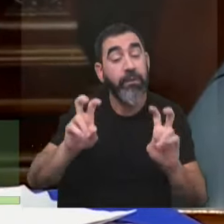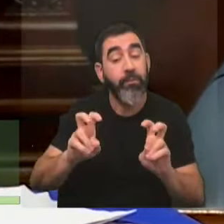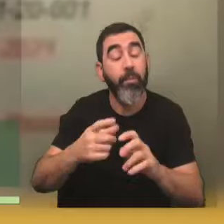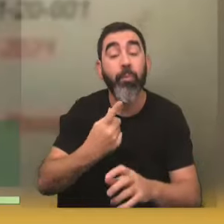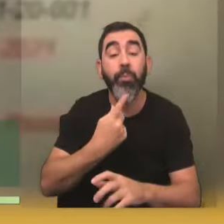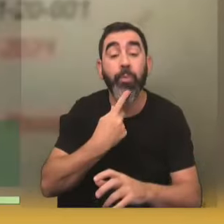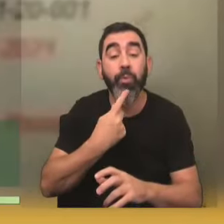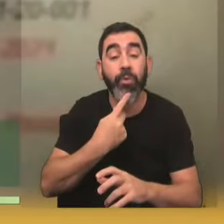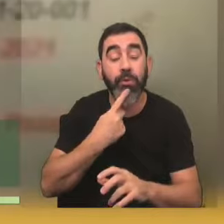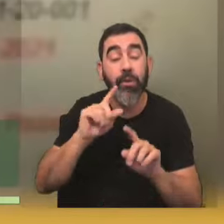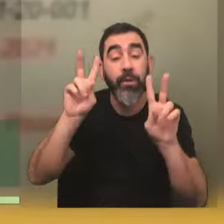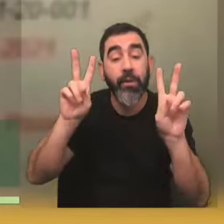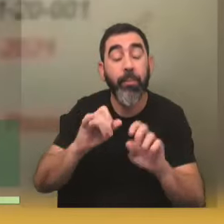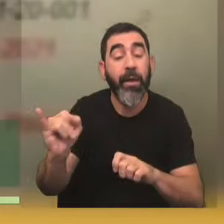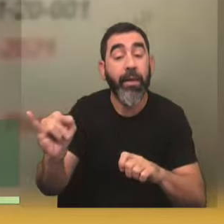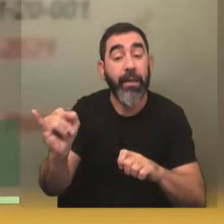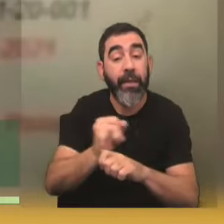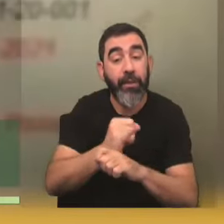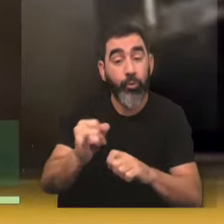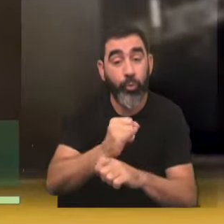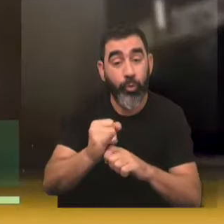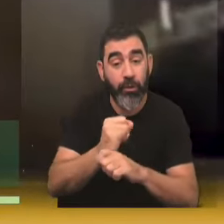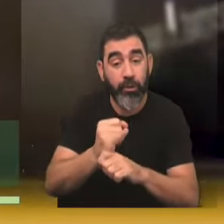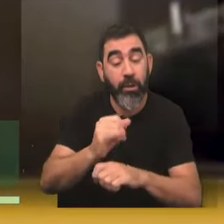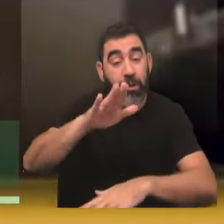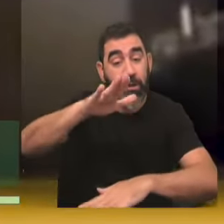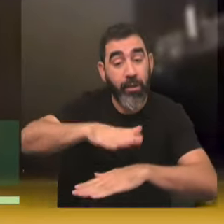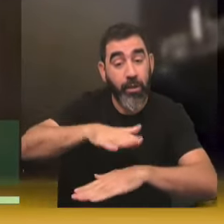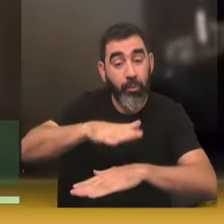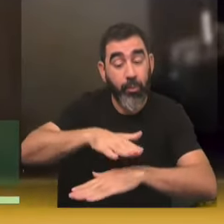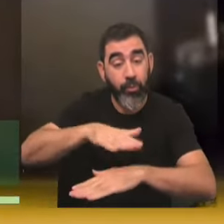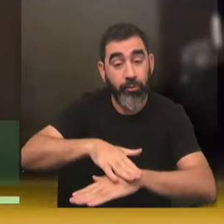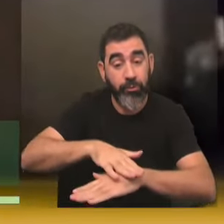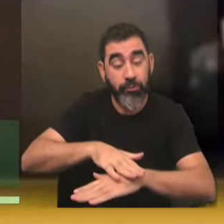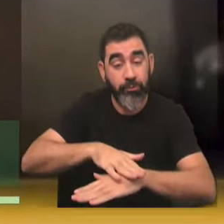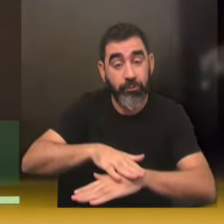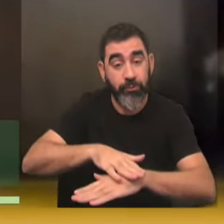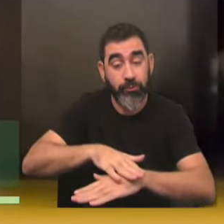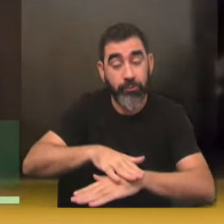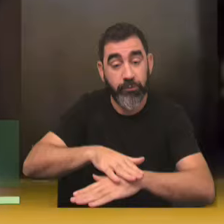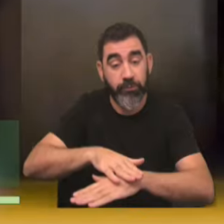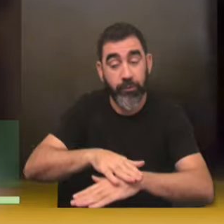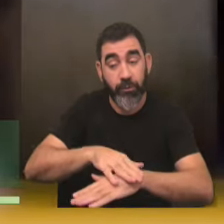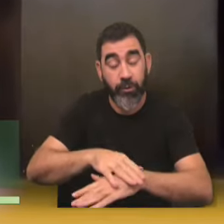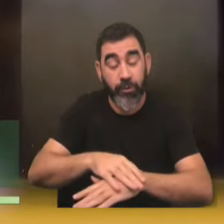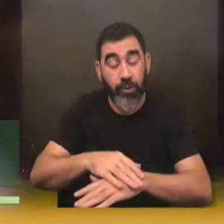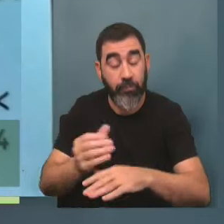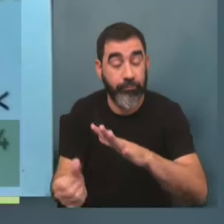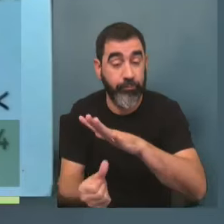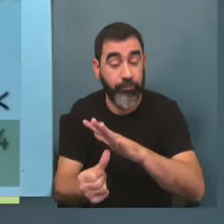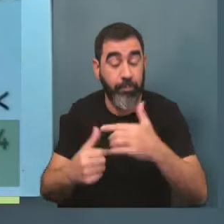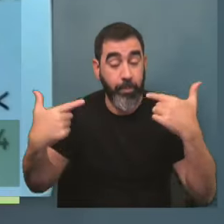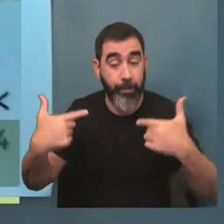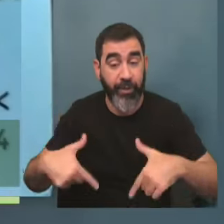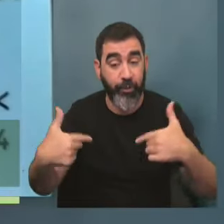político des punto de vista institucional de la responsabilidad en la que cayeron estos jerarcas verdad